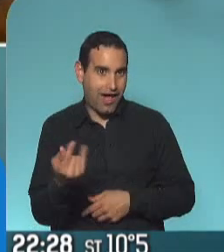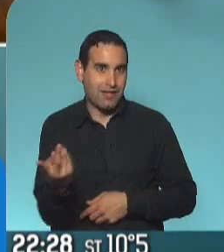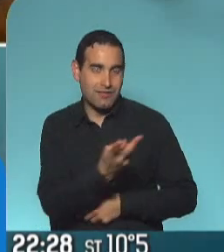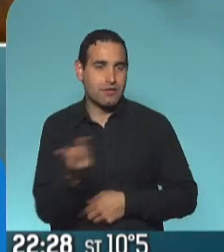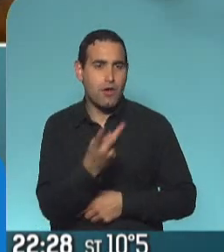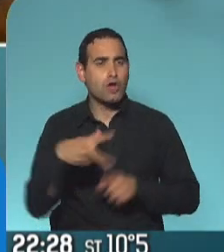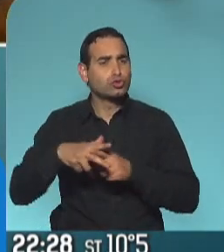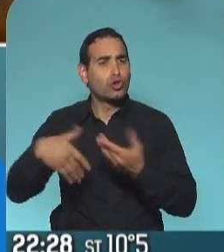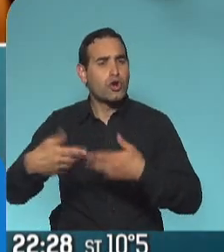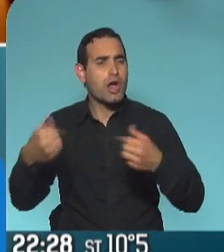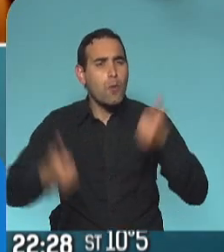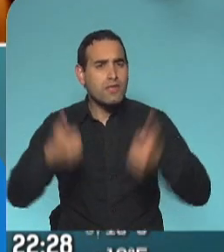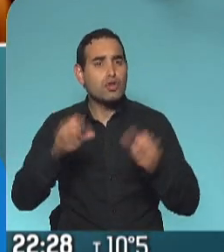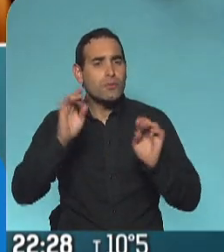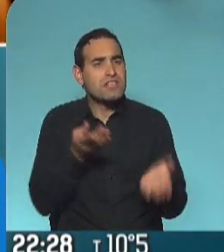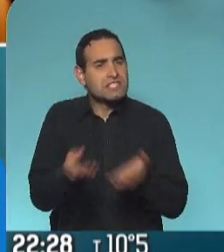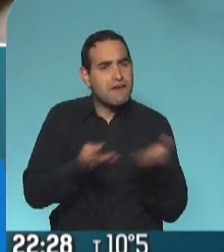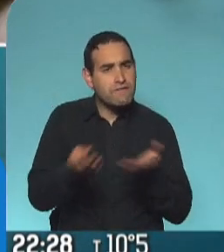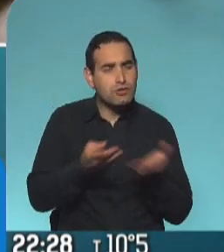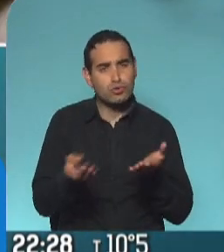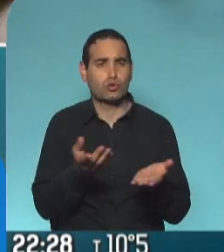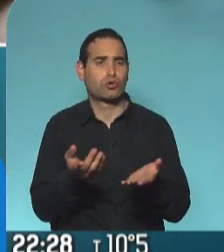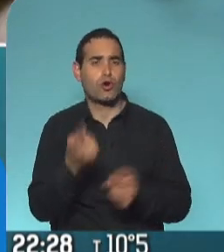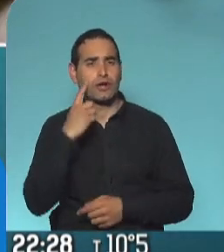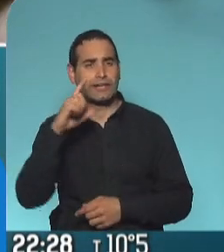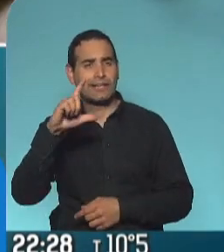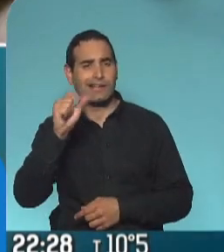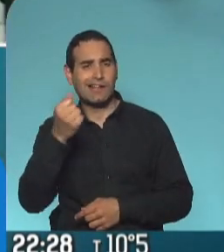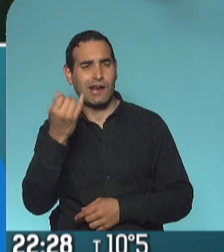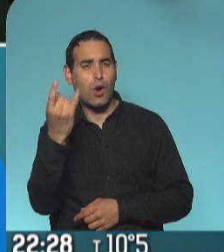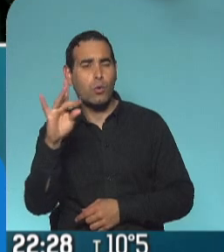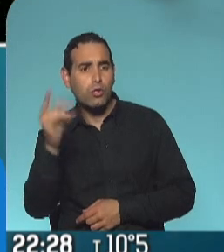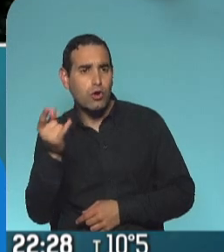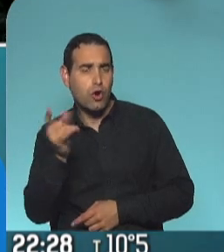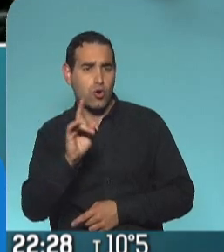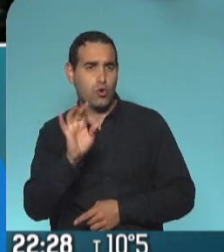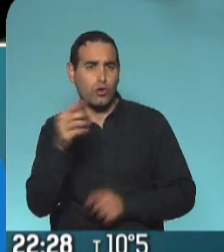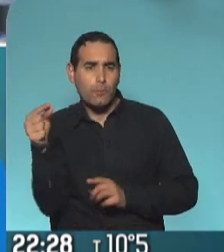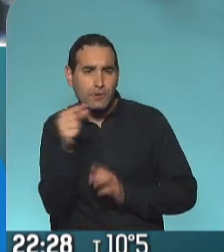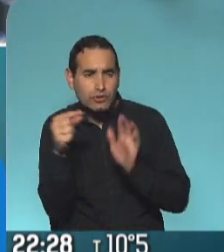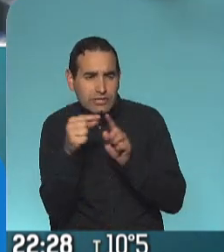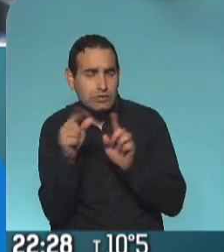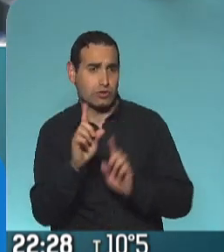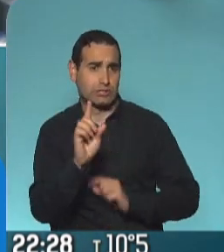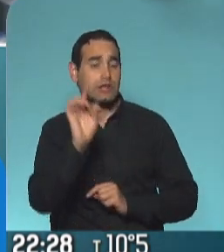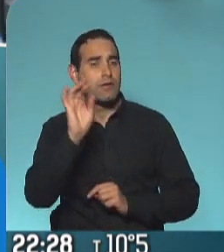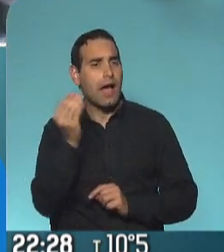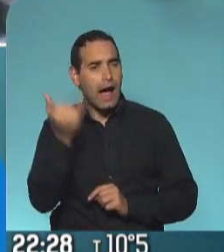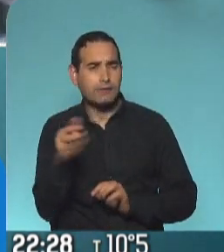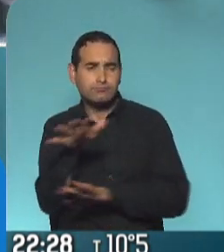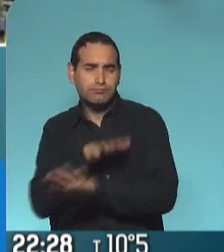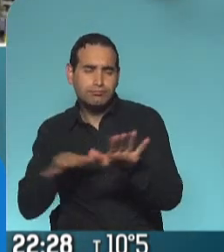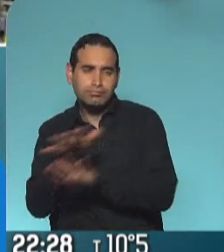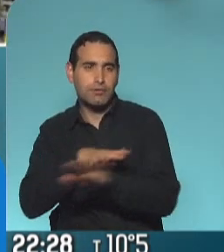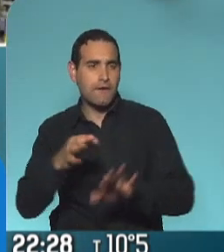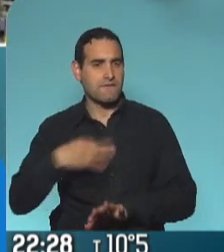no es una competencia solamente por servicios, iCloud o digamos, microchips. Conlleva, me parece, una reorganización en muchos